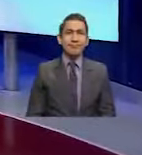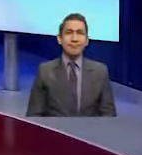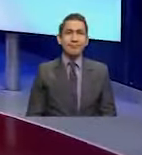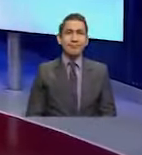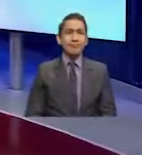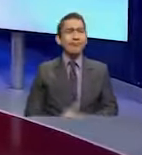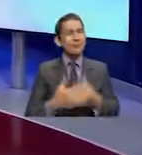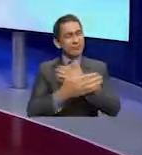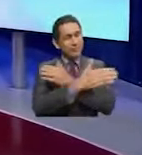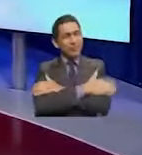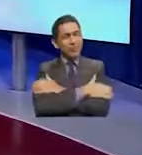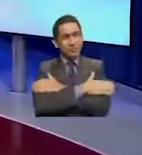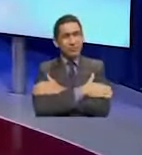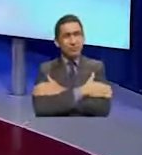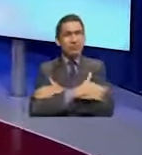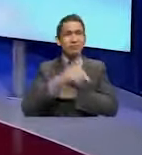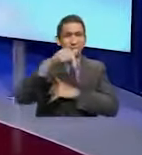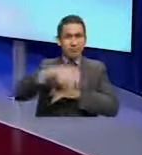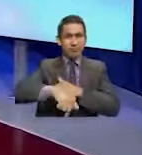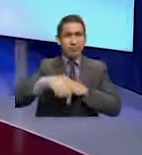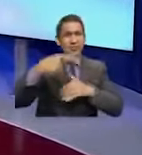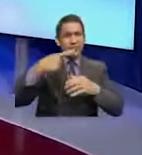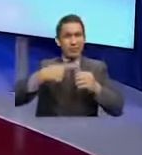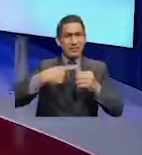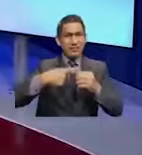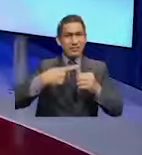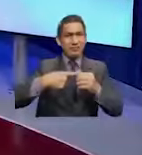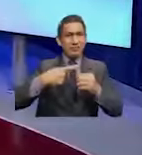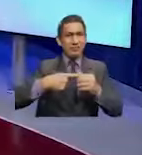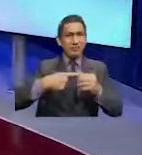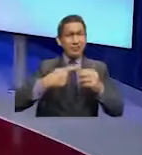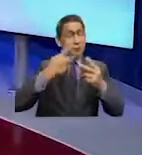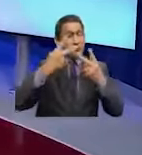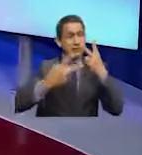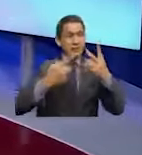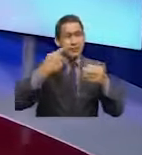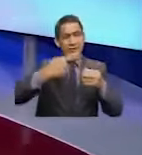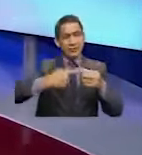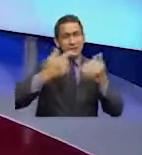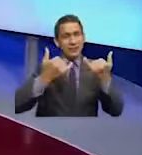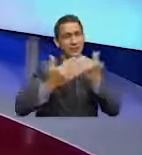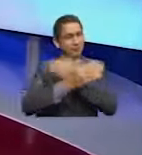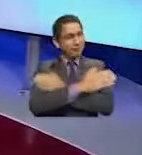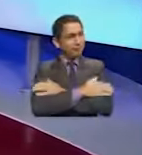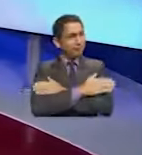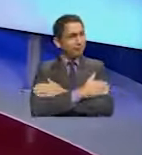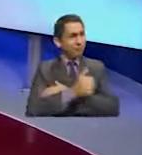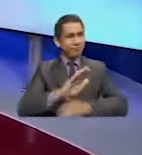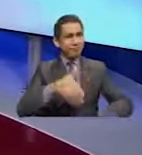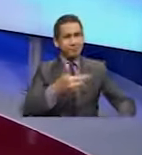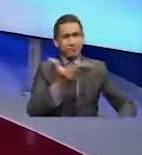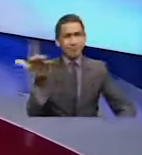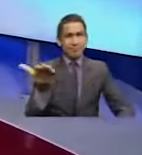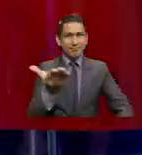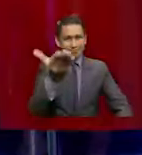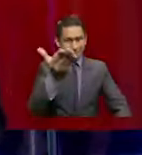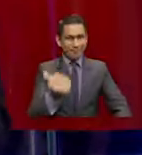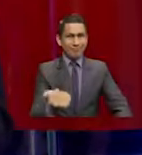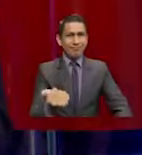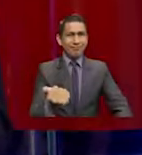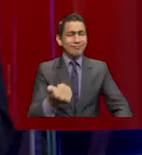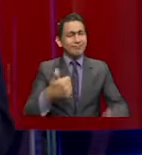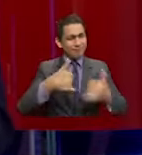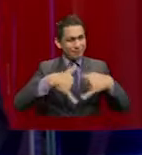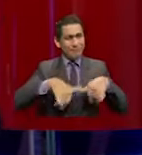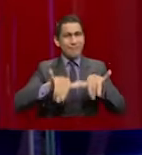un abrazo desde acá de Quito. Estamos disfrutando de la capital de la República. Un abrazo, mi estimado. Un abrazo también, José, a la distancia, y sigan